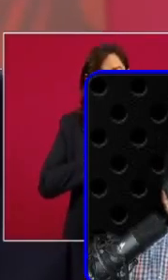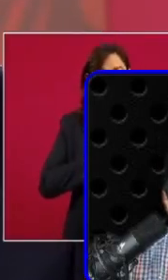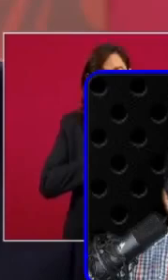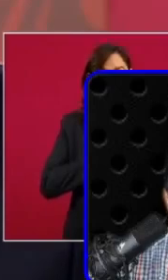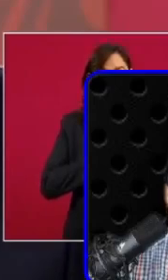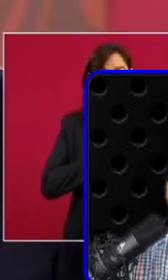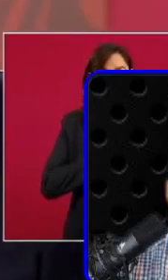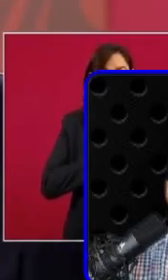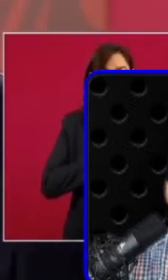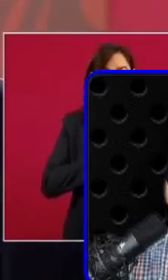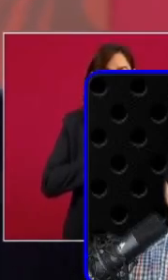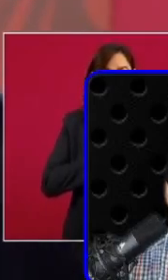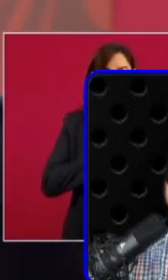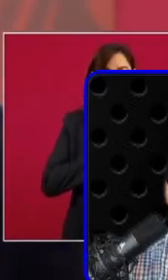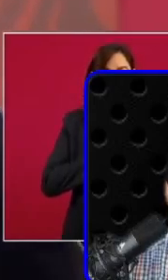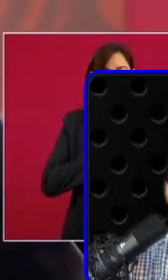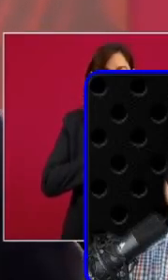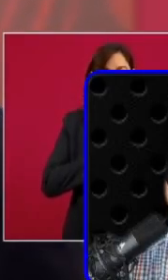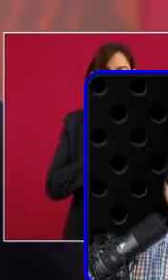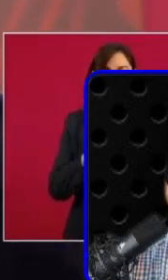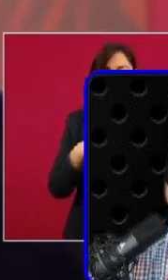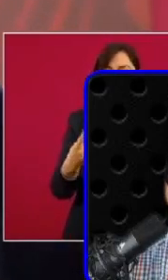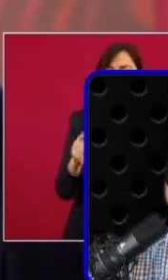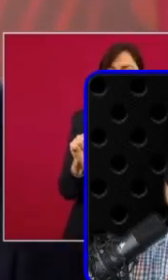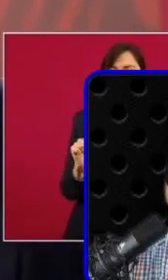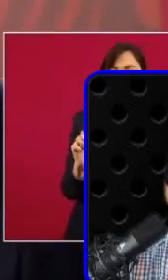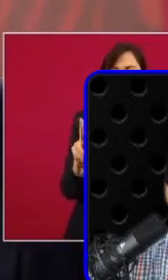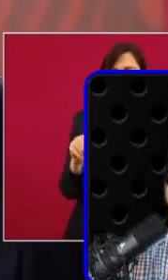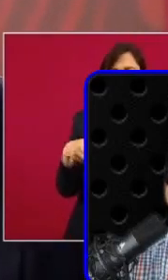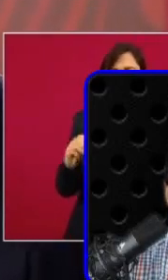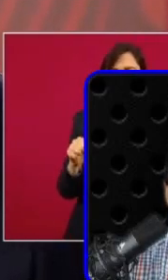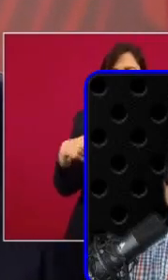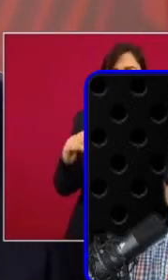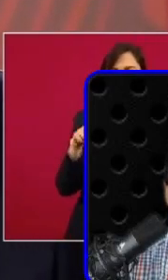del fallecimiento de don Armando Manzanero.